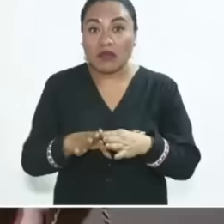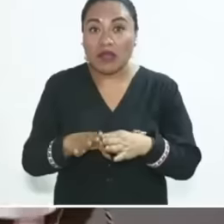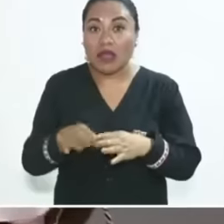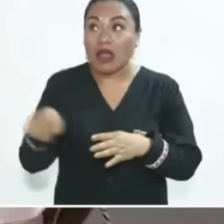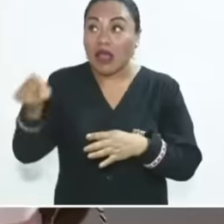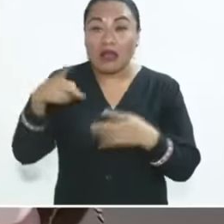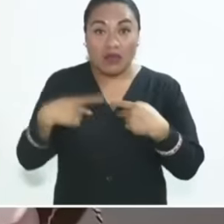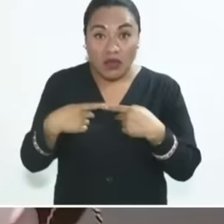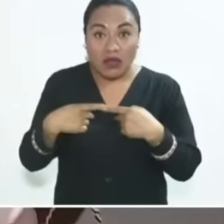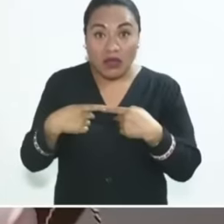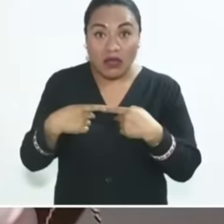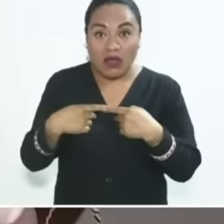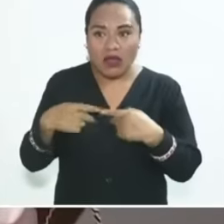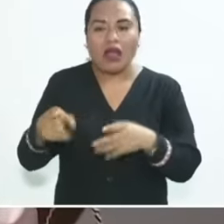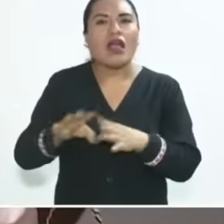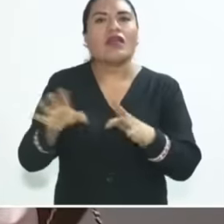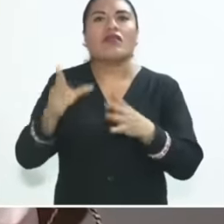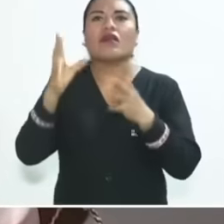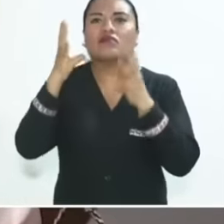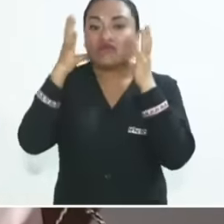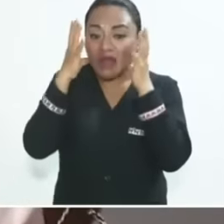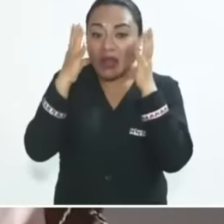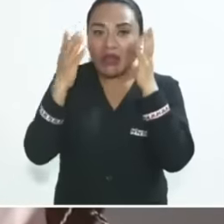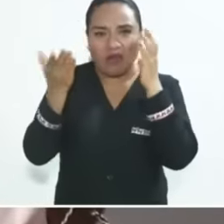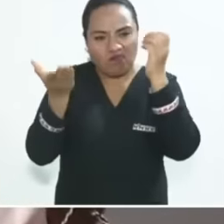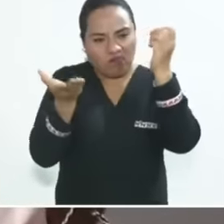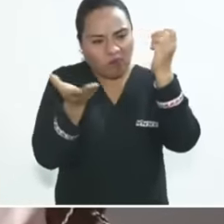exhiben su cabeza 10 años.